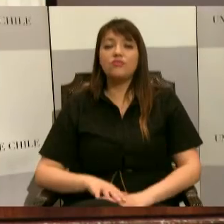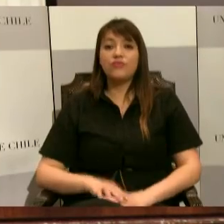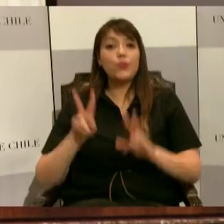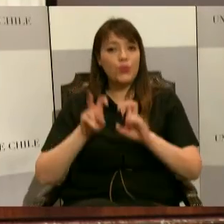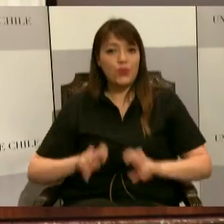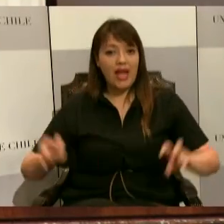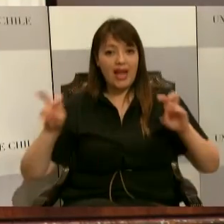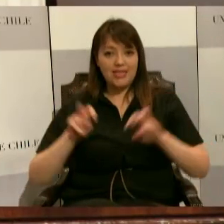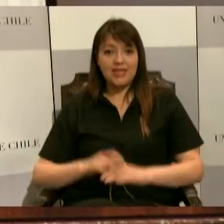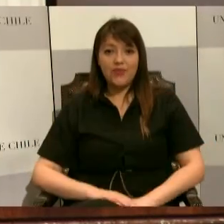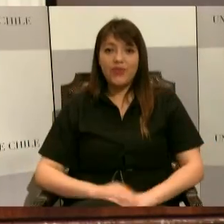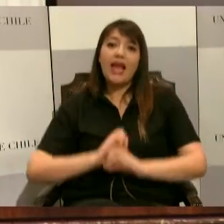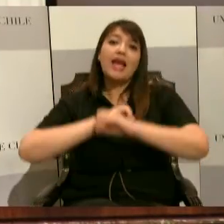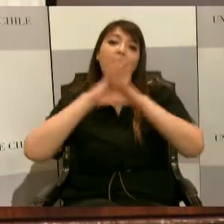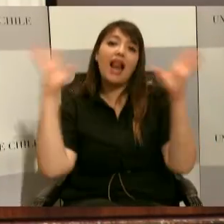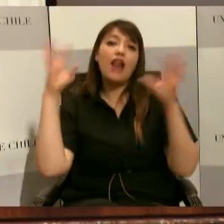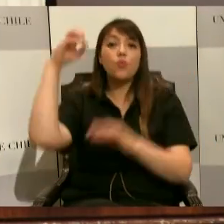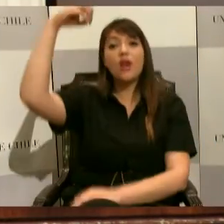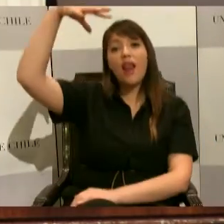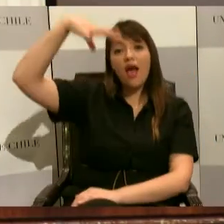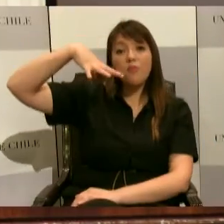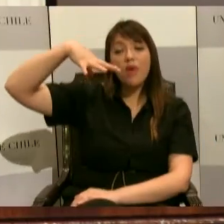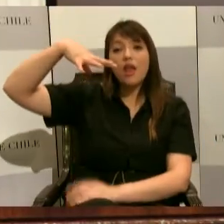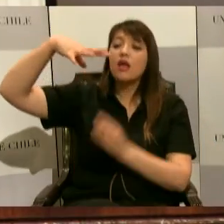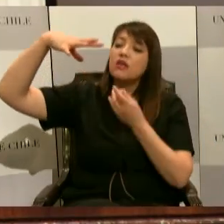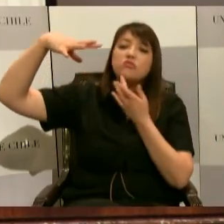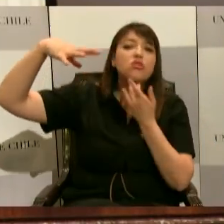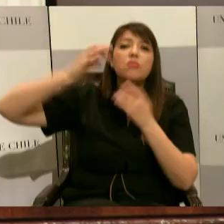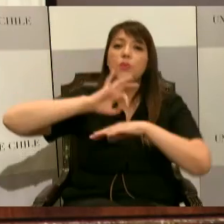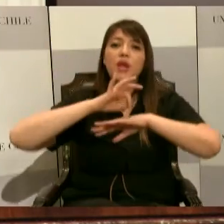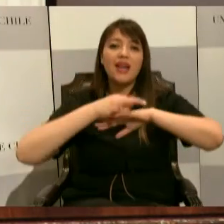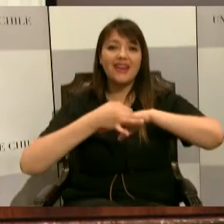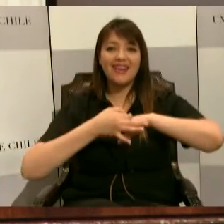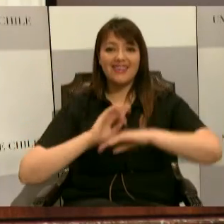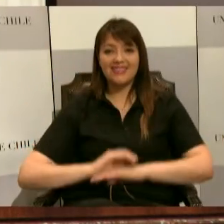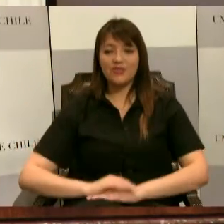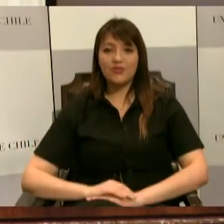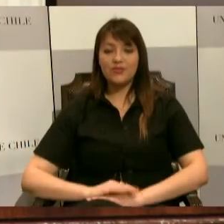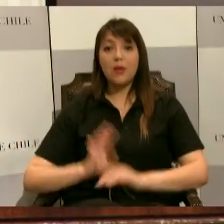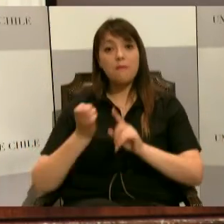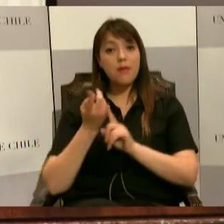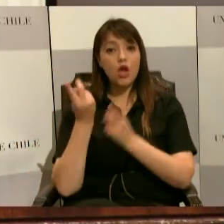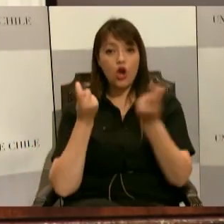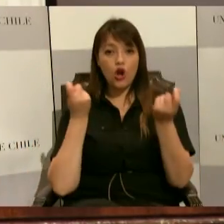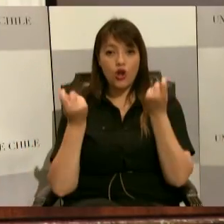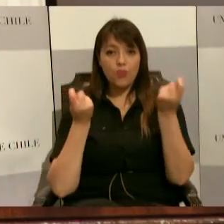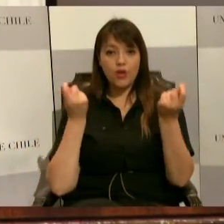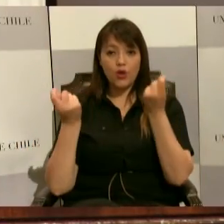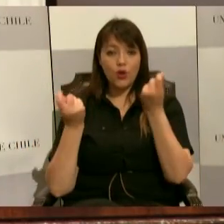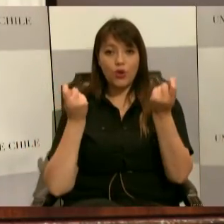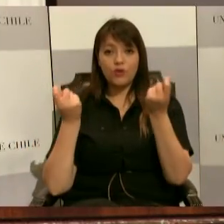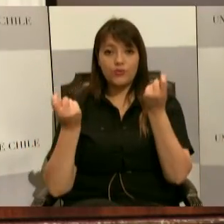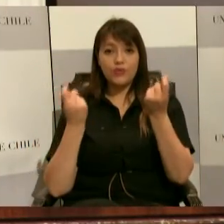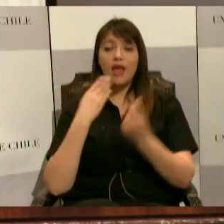análisis que ojalá sea claro como una lámpara y simple como un anillo. Primero, lo económico. Hay una cantidad